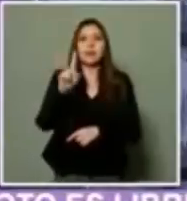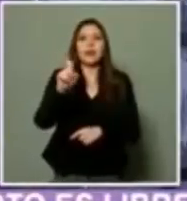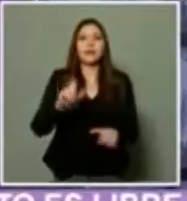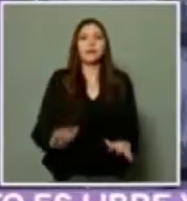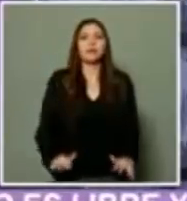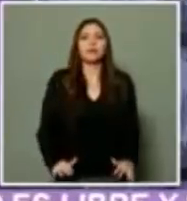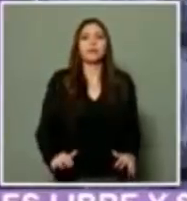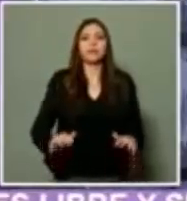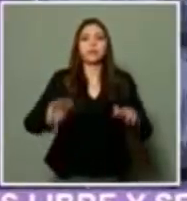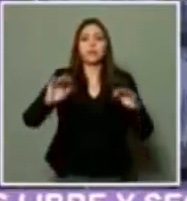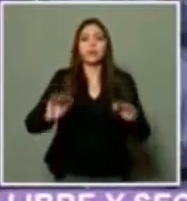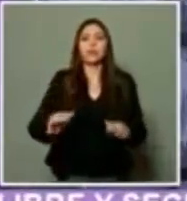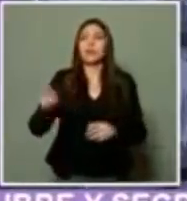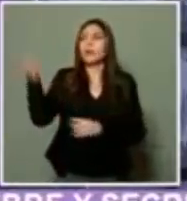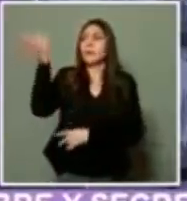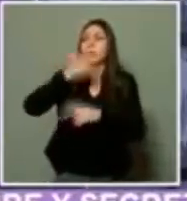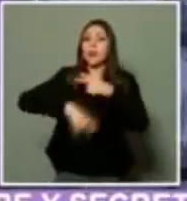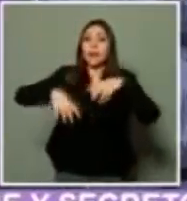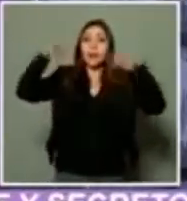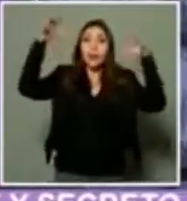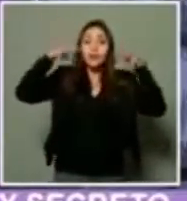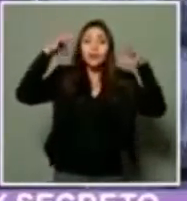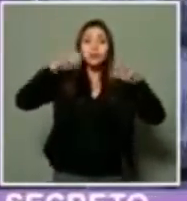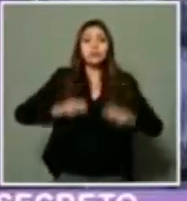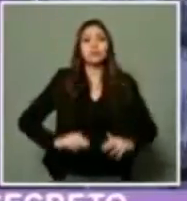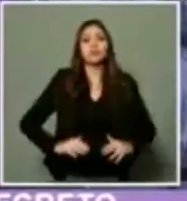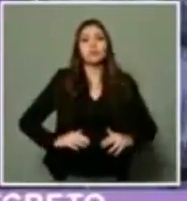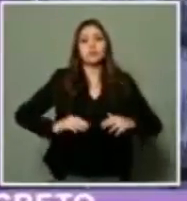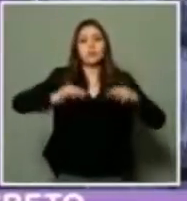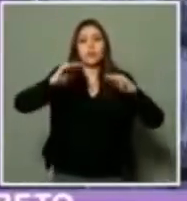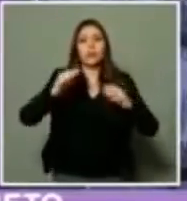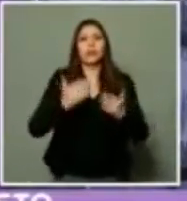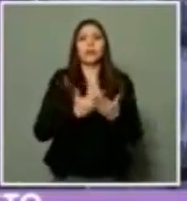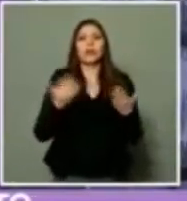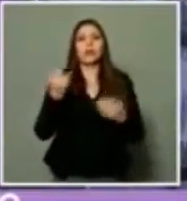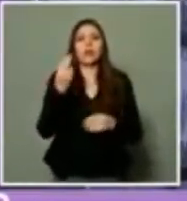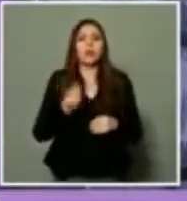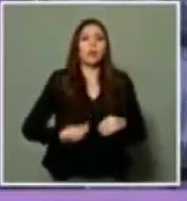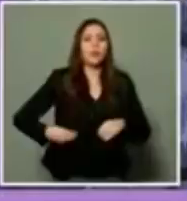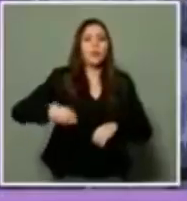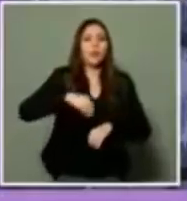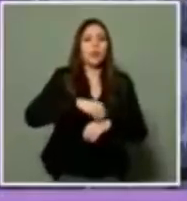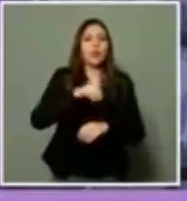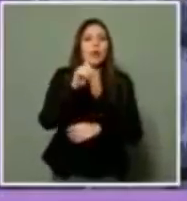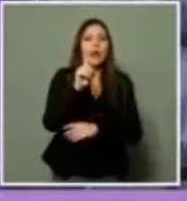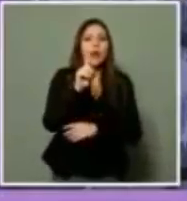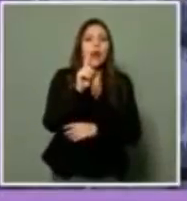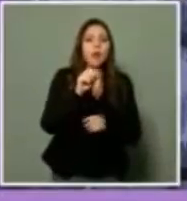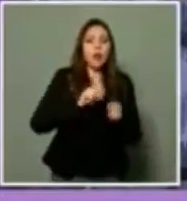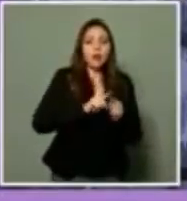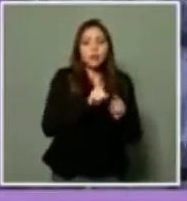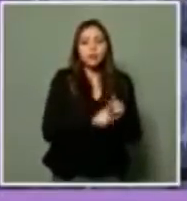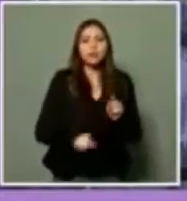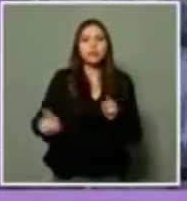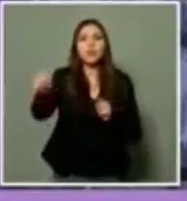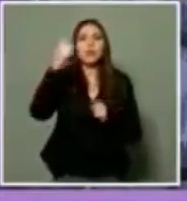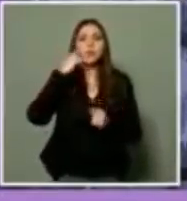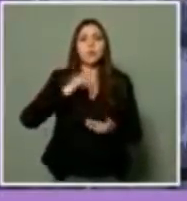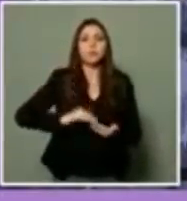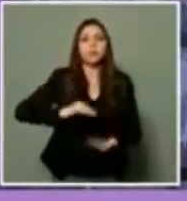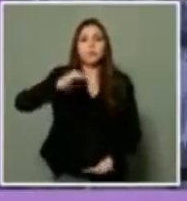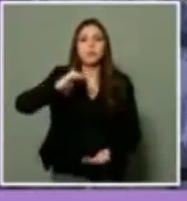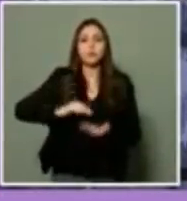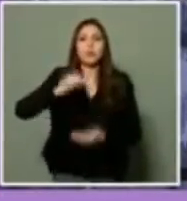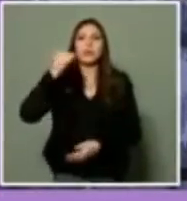inundaciones provocadas por las lluvias, a reponer el agua extraída al manto freático y a reducir la vulnerabilidad frente